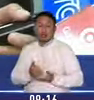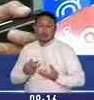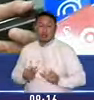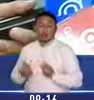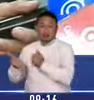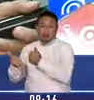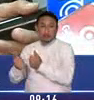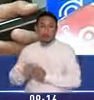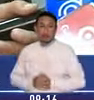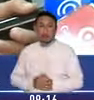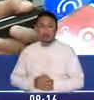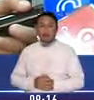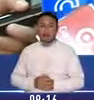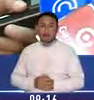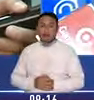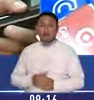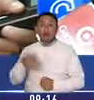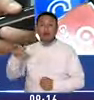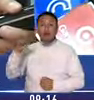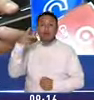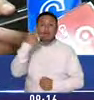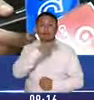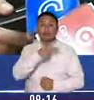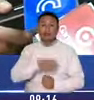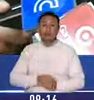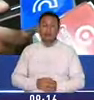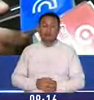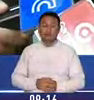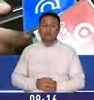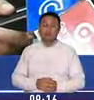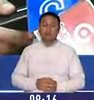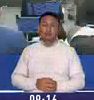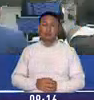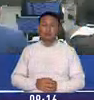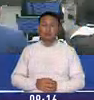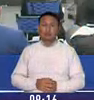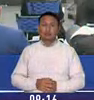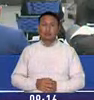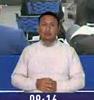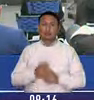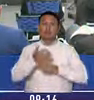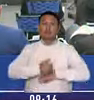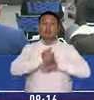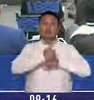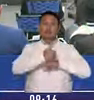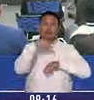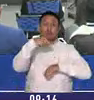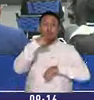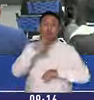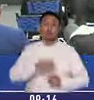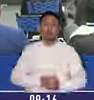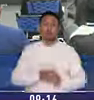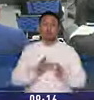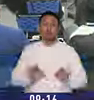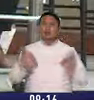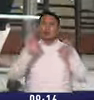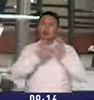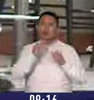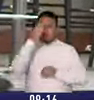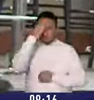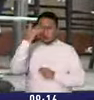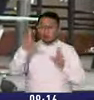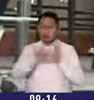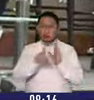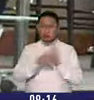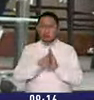peculado, falsificación de documento y utilización de documento falso. Las autoridades electas enfatizaron la importancia de conocer las